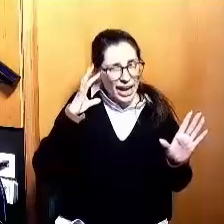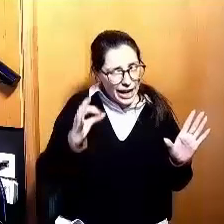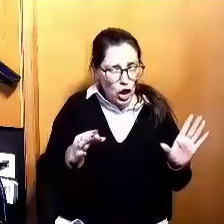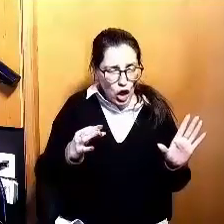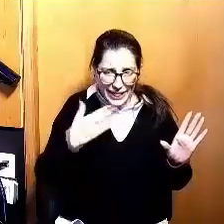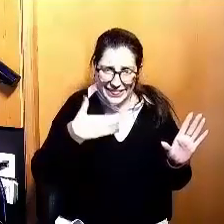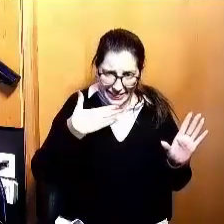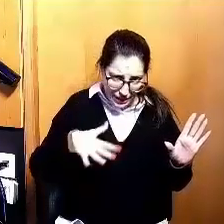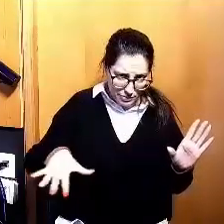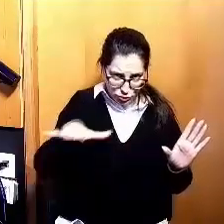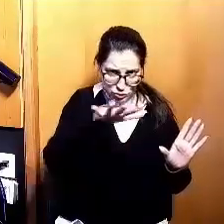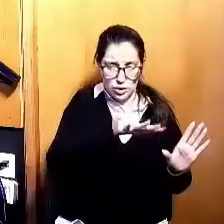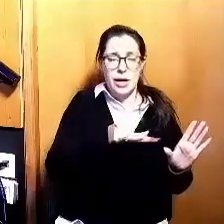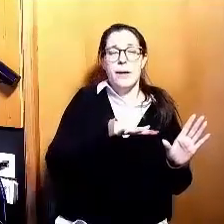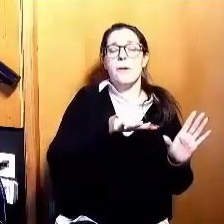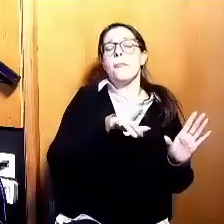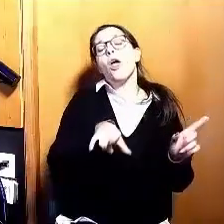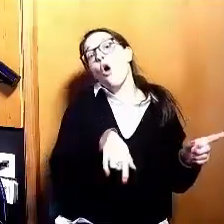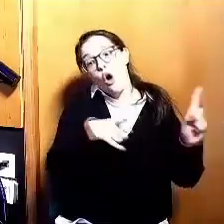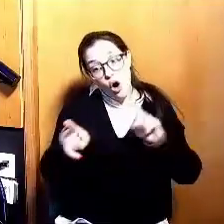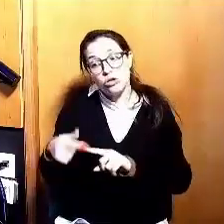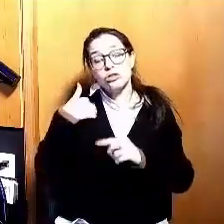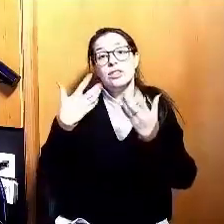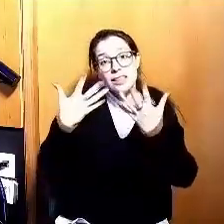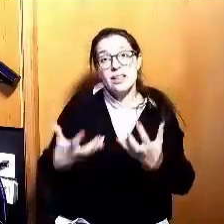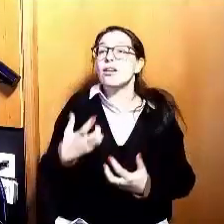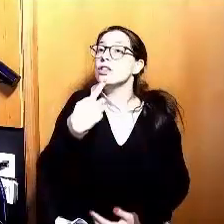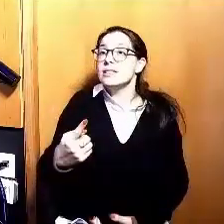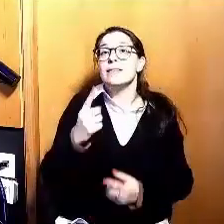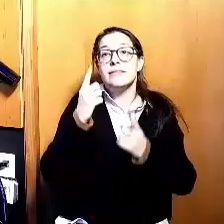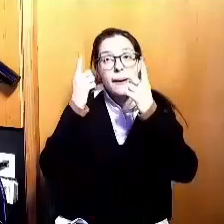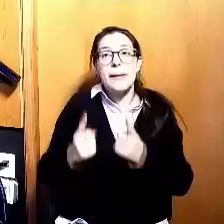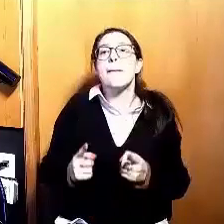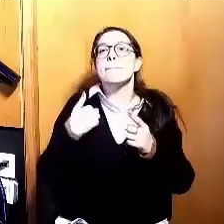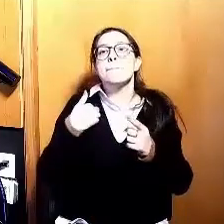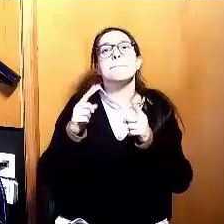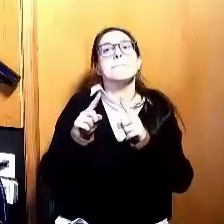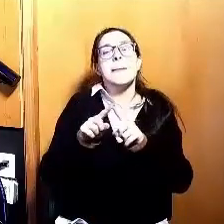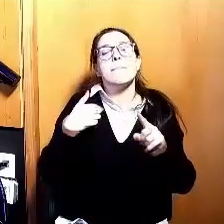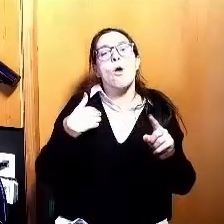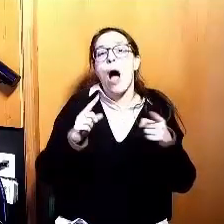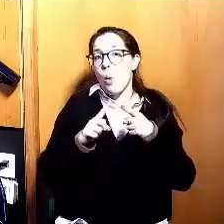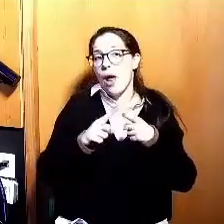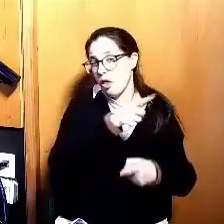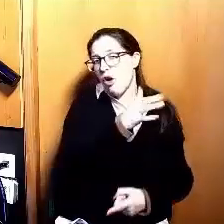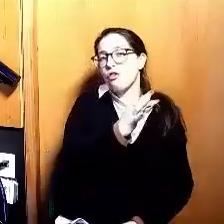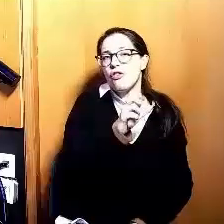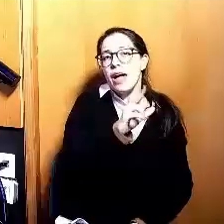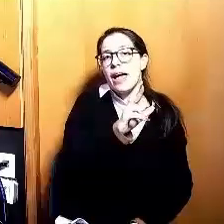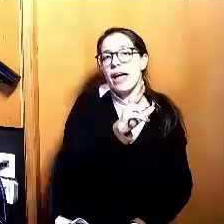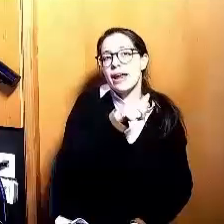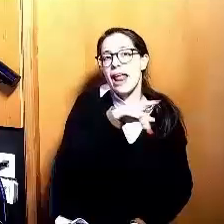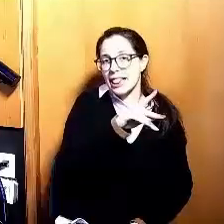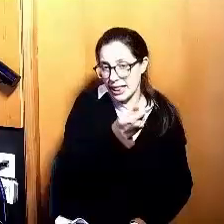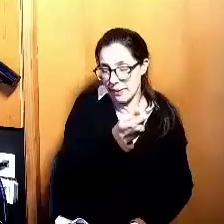entendemos. Lo otro que quiero decir es, y de acuerdo con lo que decía Fernanda, la conversación se ha hecho más compleja, es